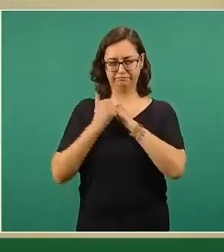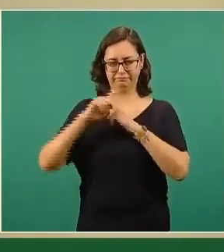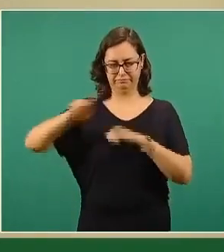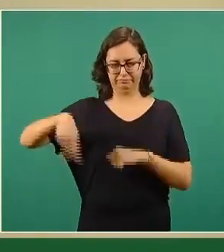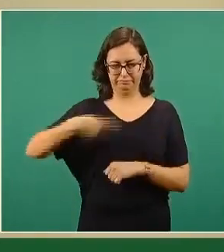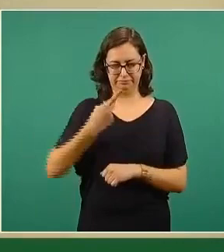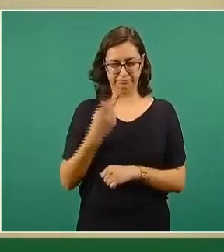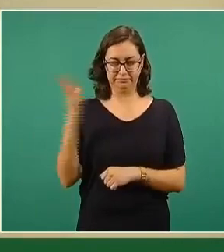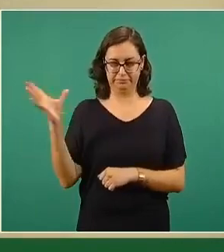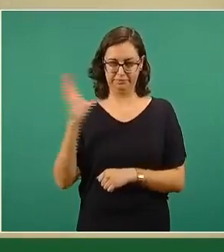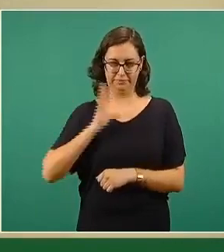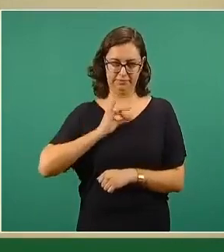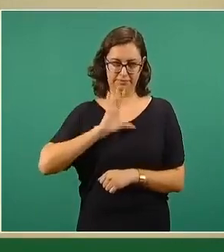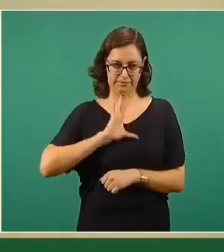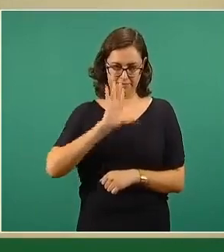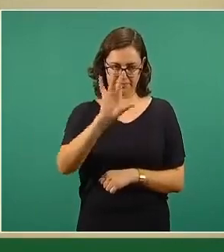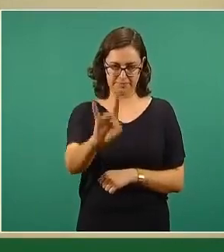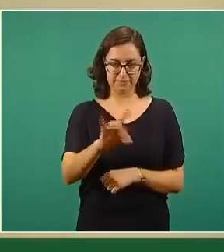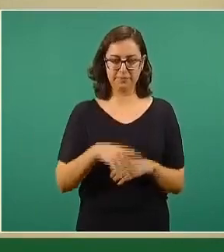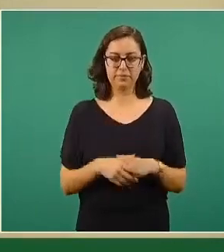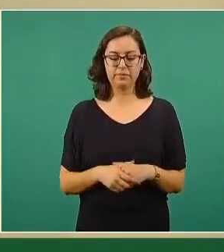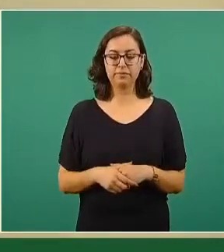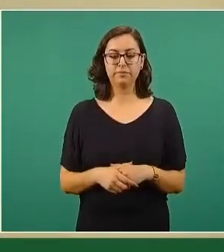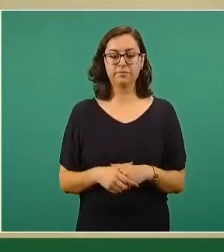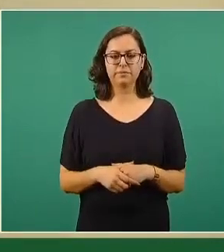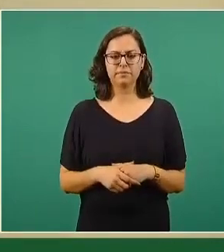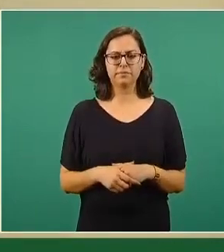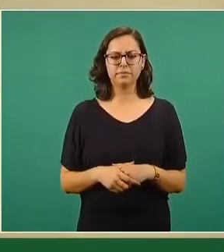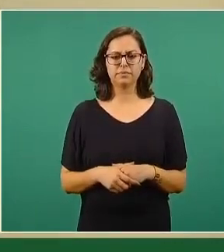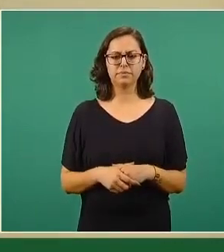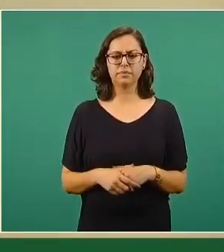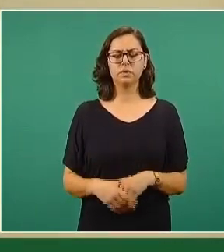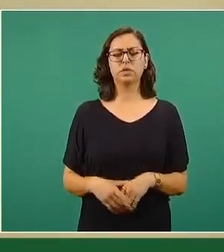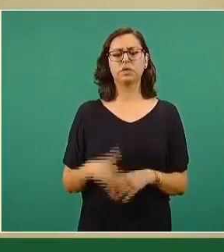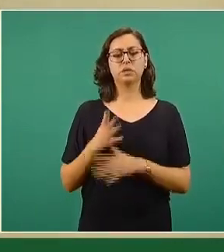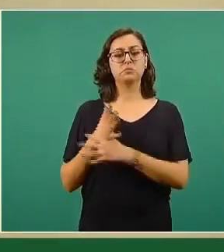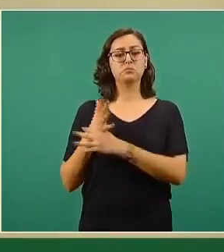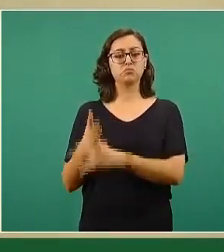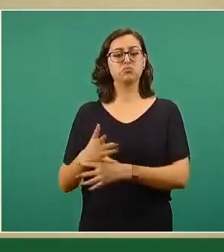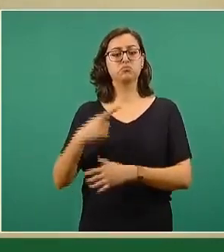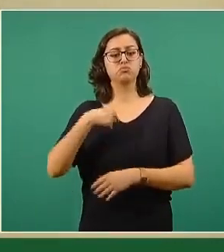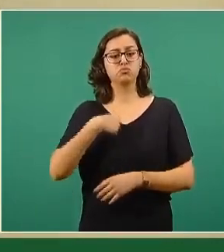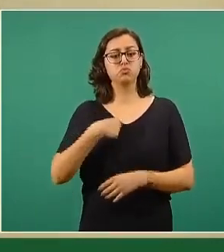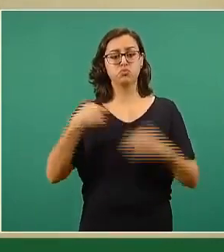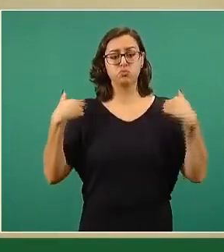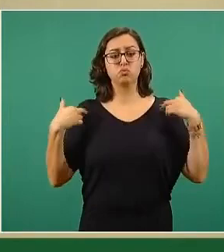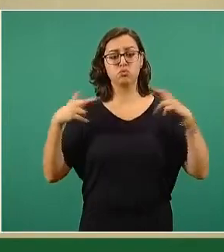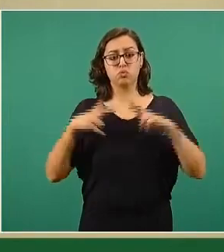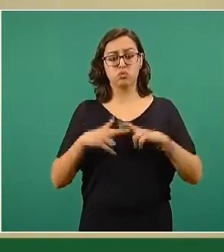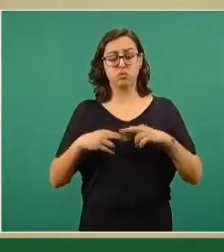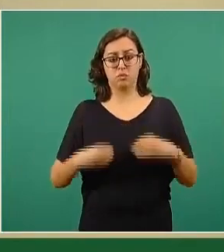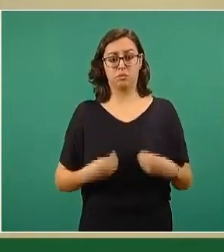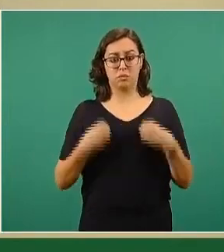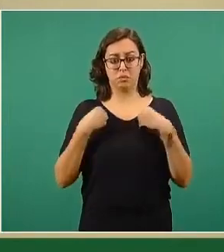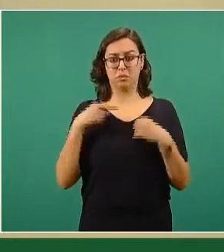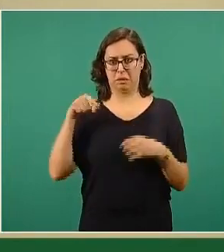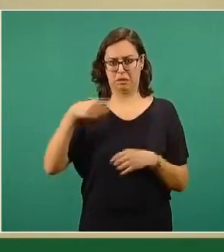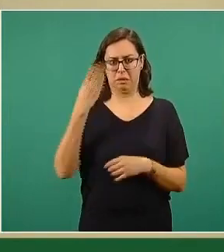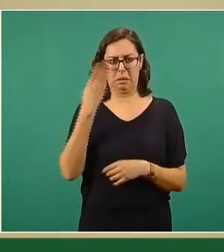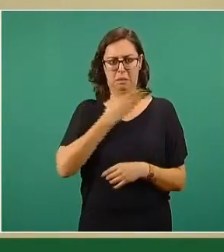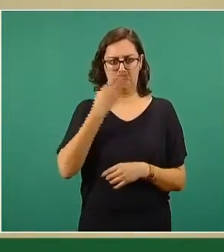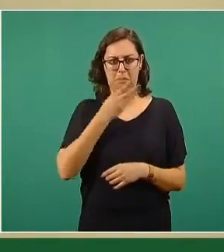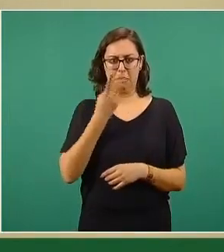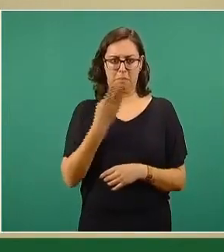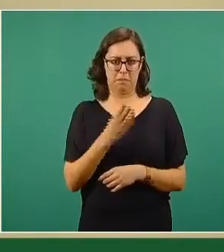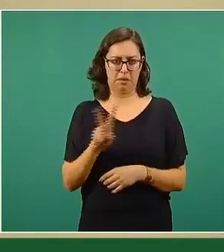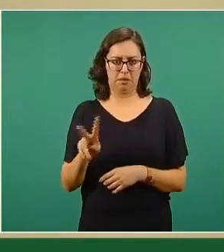a... se trata de Elizabeth. Sí. Yo soy profesora y vivo cerca de la Biblioteca Vasconcelos. Sin embargo, me asignaron una